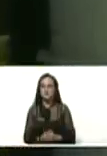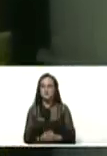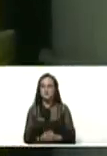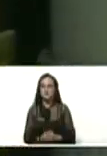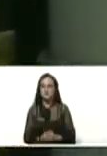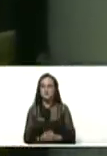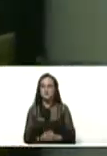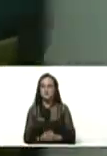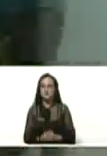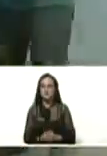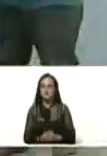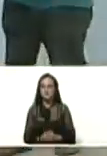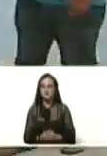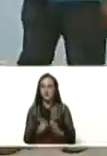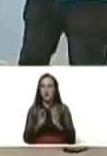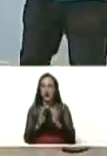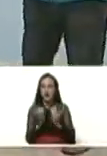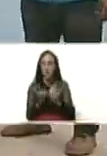aula de clase, ¿ves?